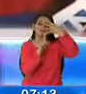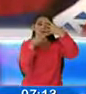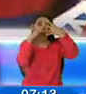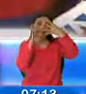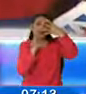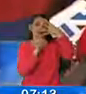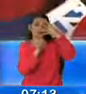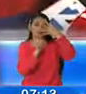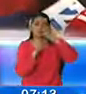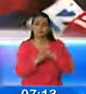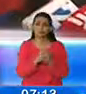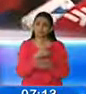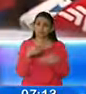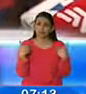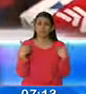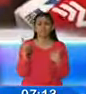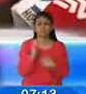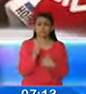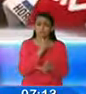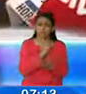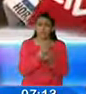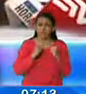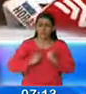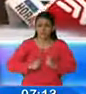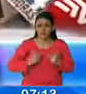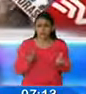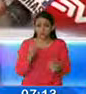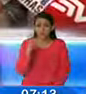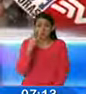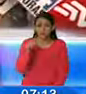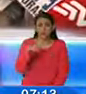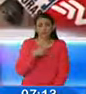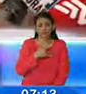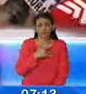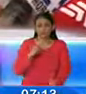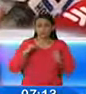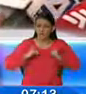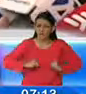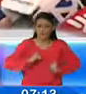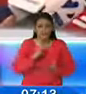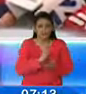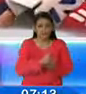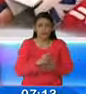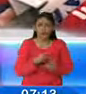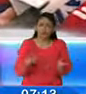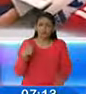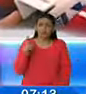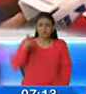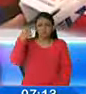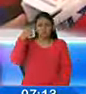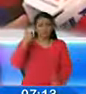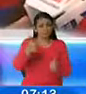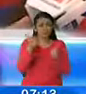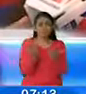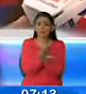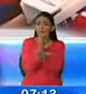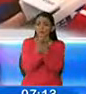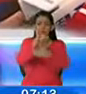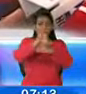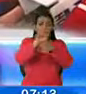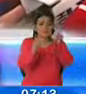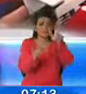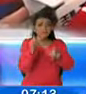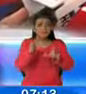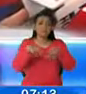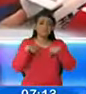por supuesto, de estar en esa posición. Creemos, insisto, que hicimos una gran propuesta al país, el país no